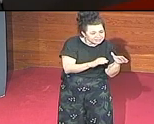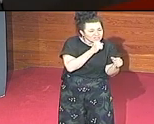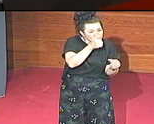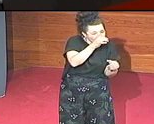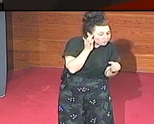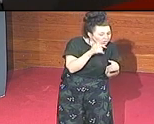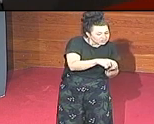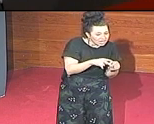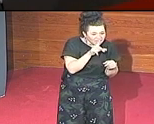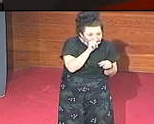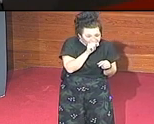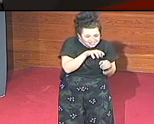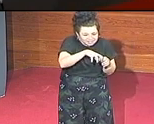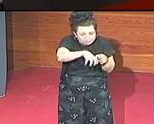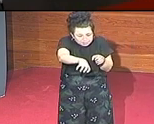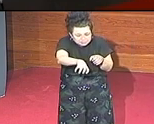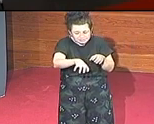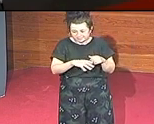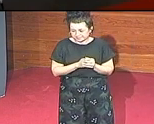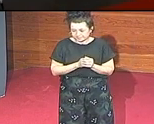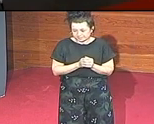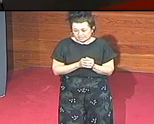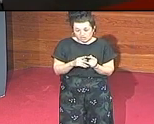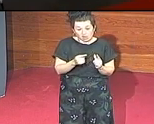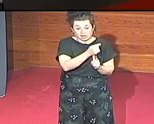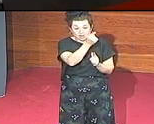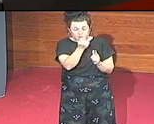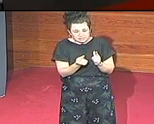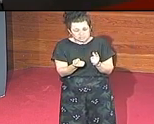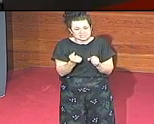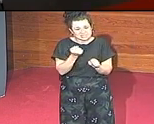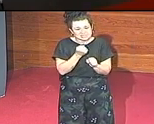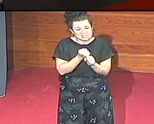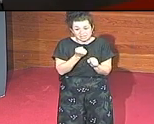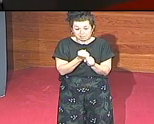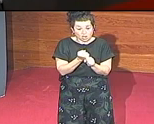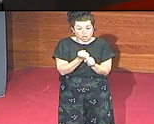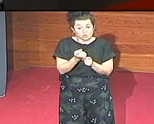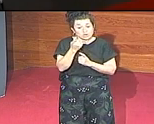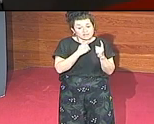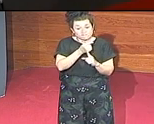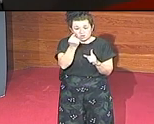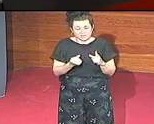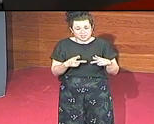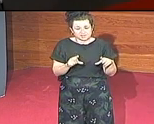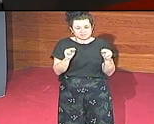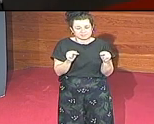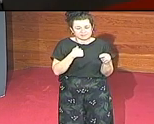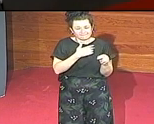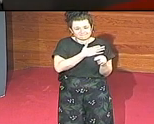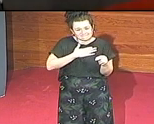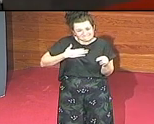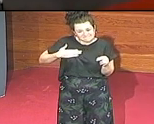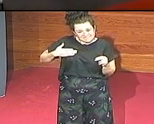gallinas ahí en un rincón tal cual y la conté entonces el trabajo de infografía se habría acabado aquí y ya está pero quería contar más